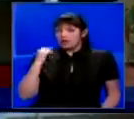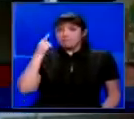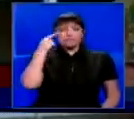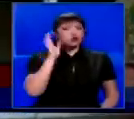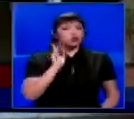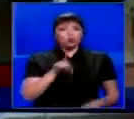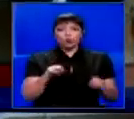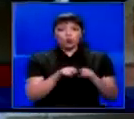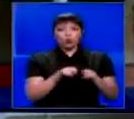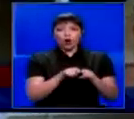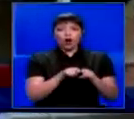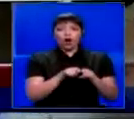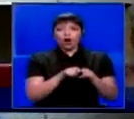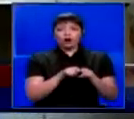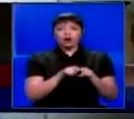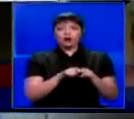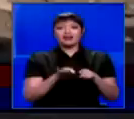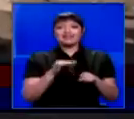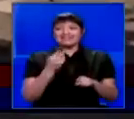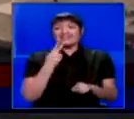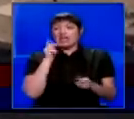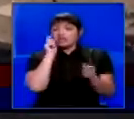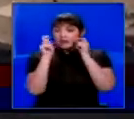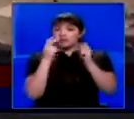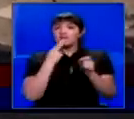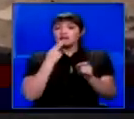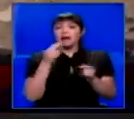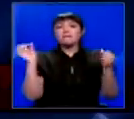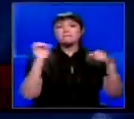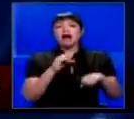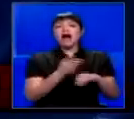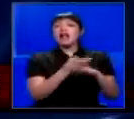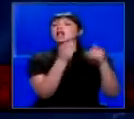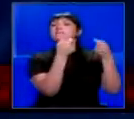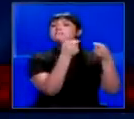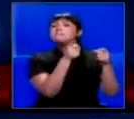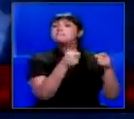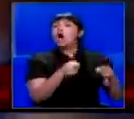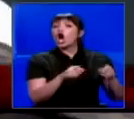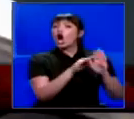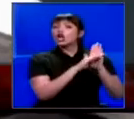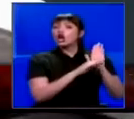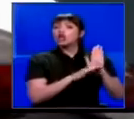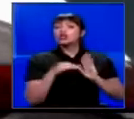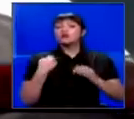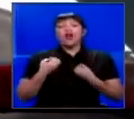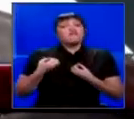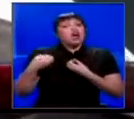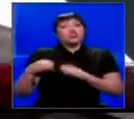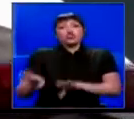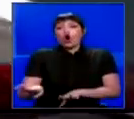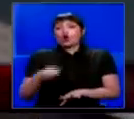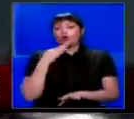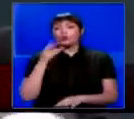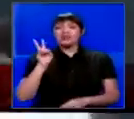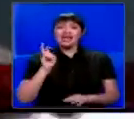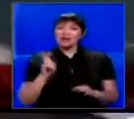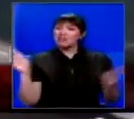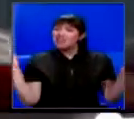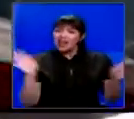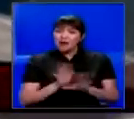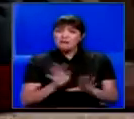sigue teniendo riesgo vital. Mal pronóstico para este hombre que vivía en situación de abandono, un caso dramático que